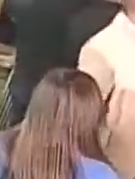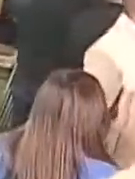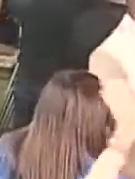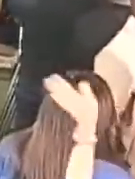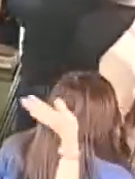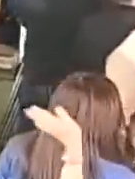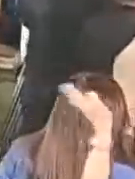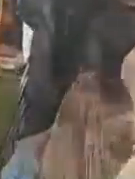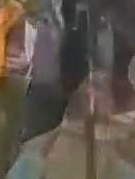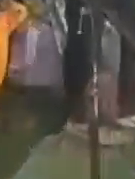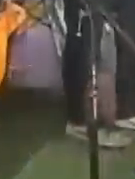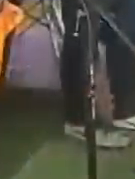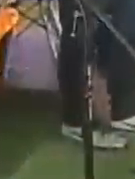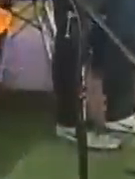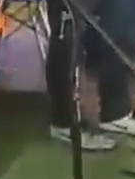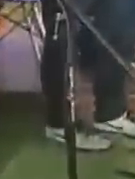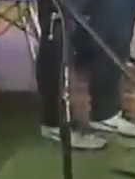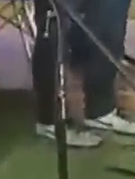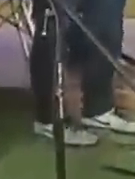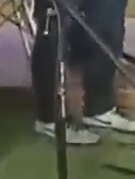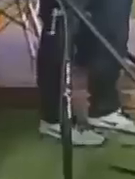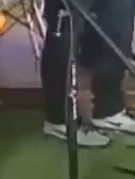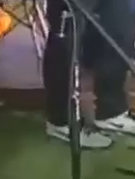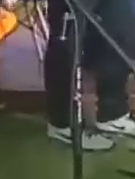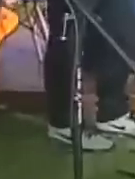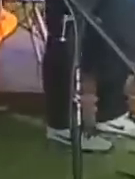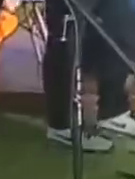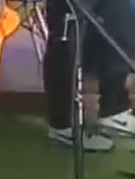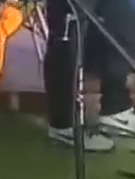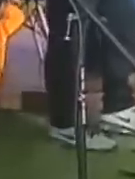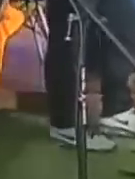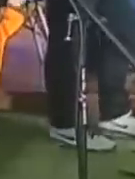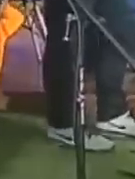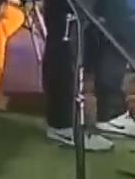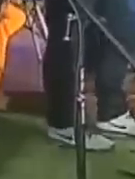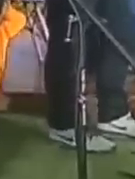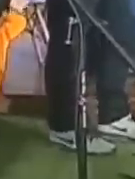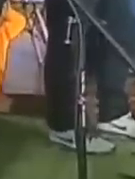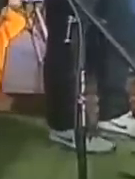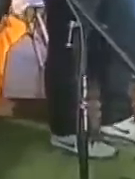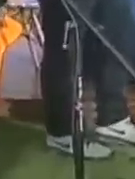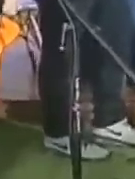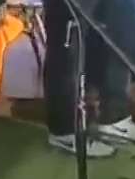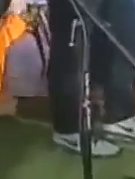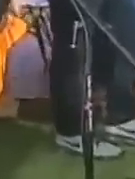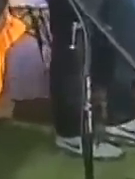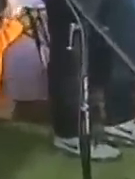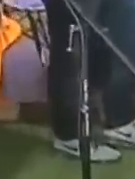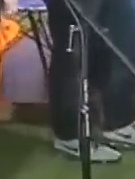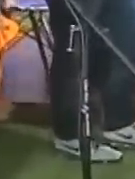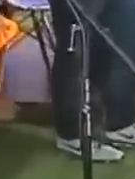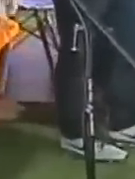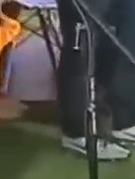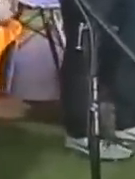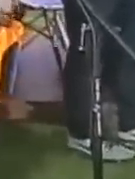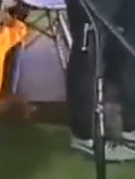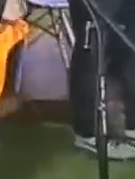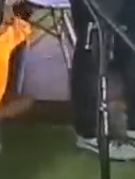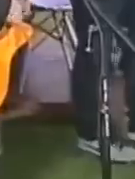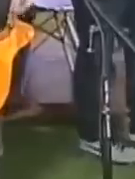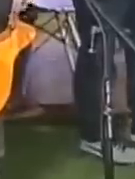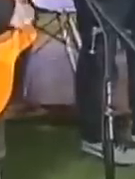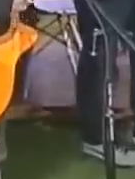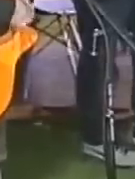más de 215 mil millones de dólares. Una cifra que se dice fácil, pero que ha costado bastante al desarrollo de